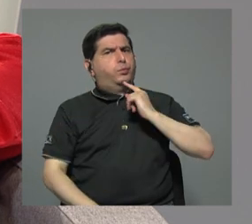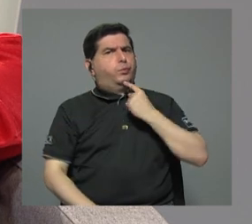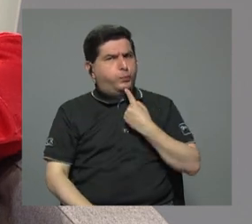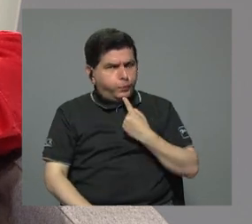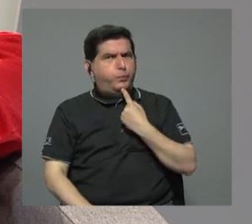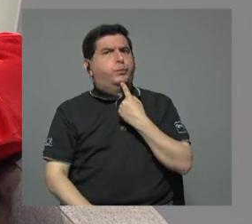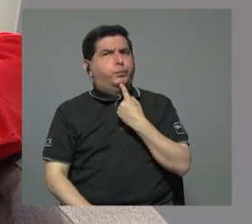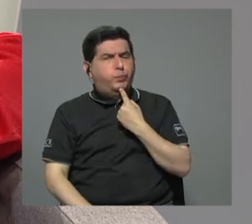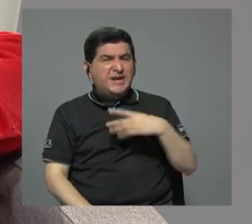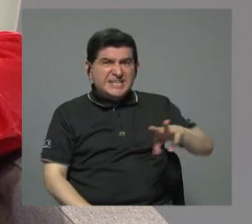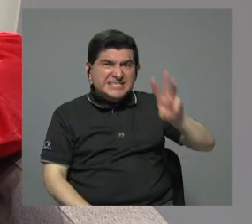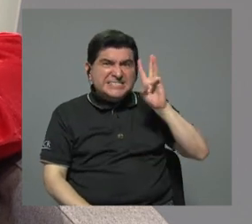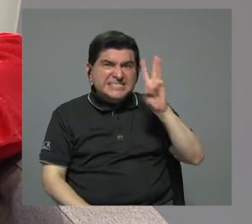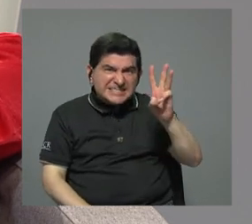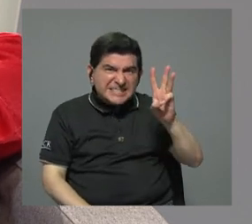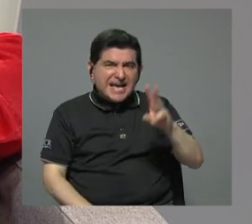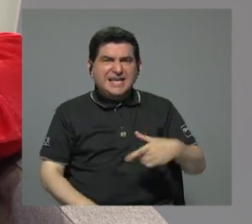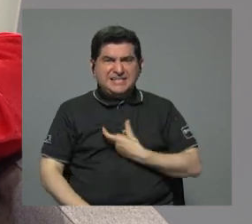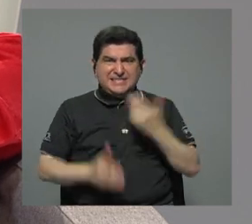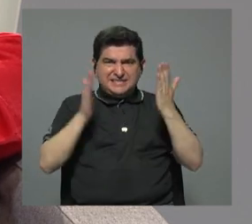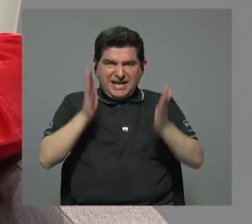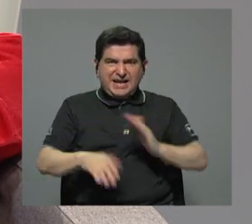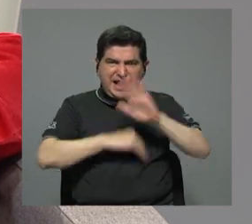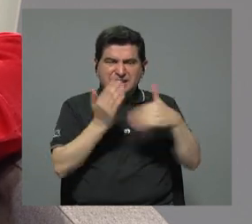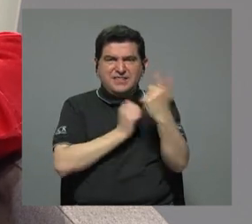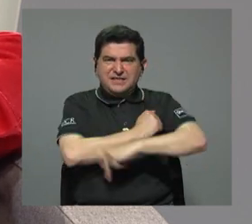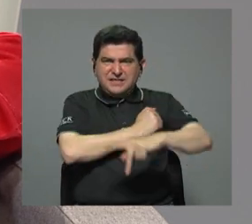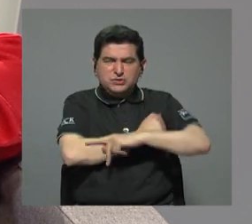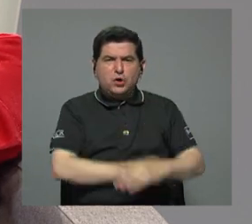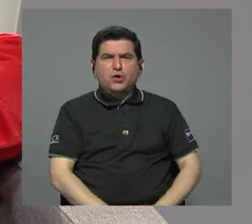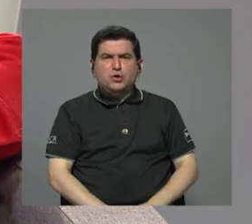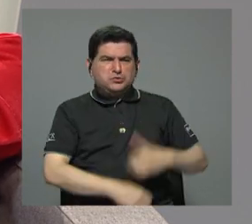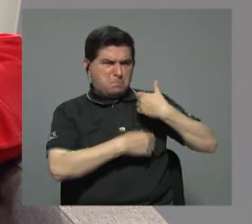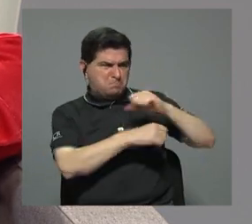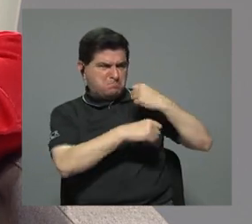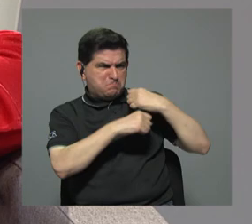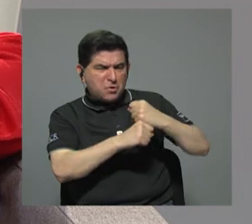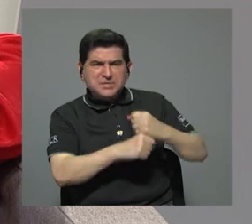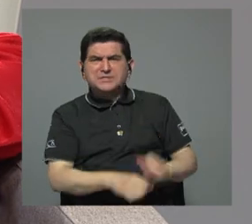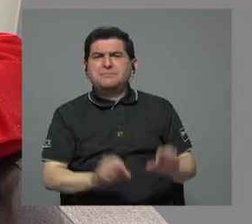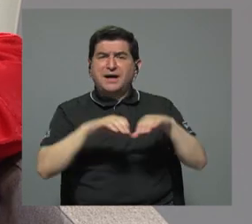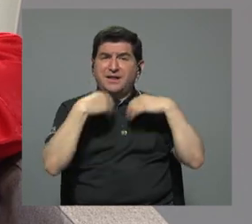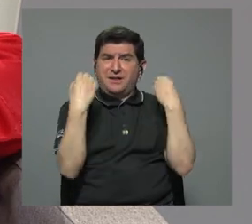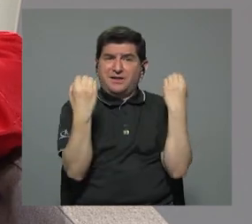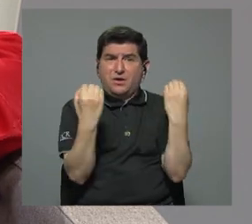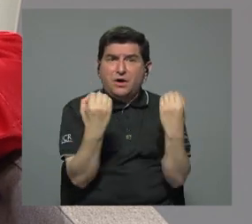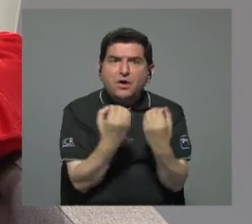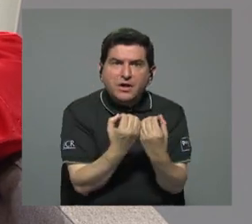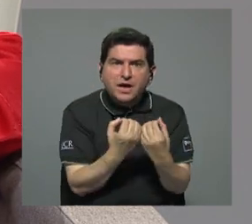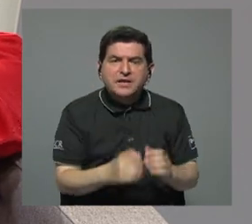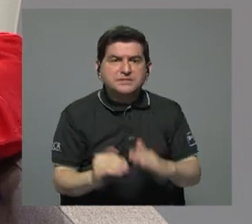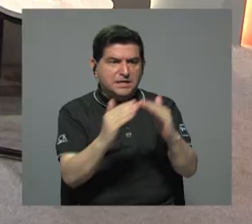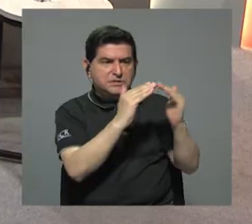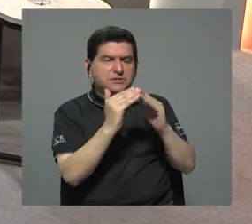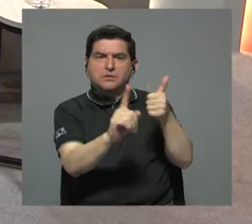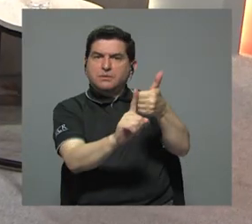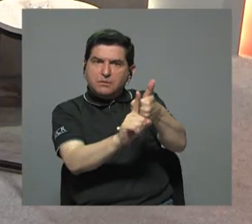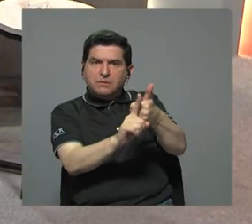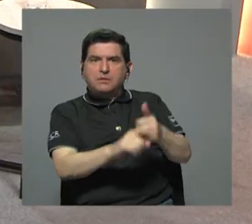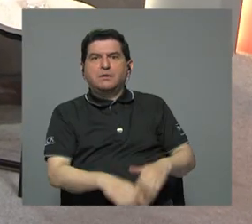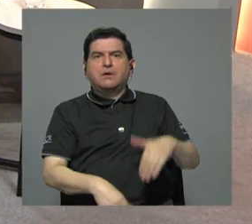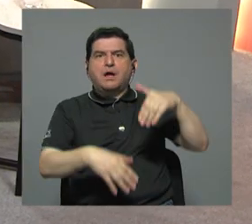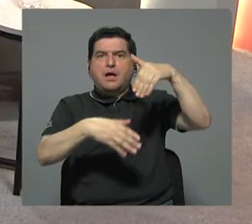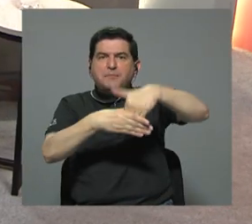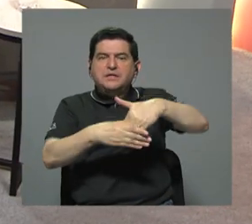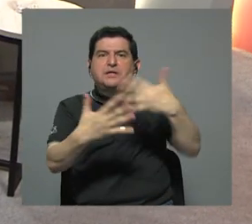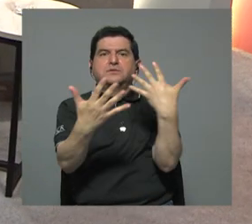6 alcaldes de todo el país de las municipalidades que son las organizaciones de las comunidades están en la